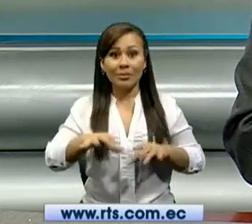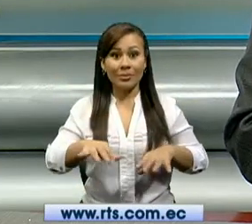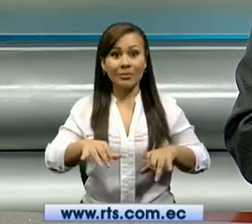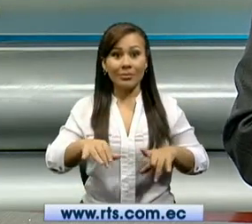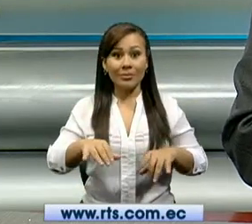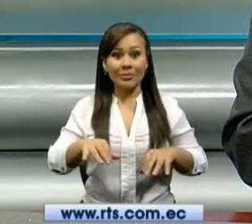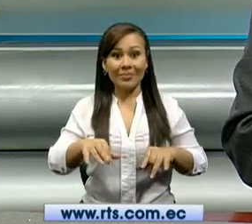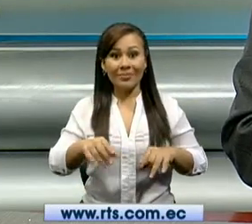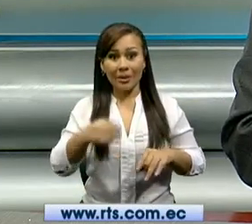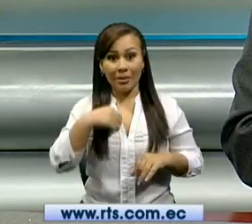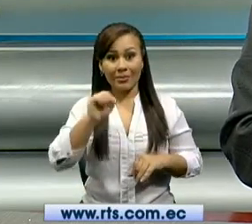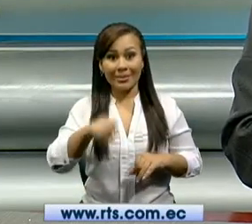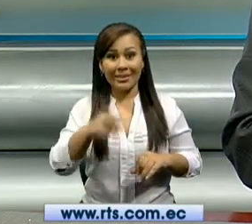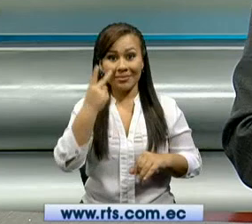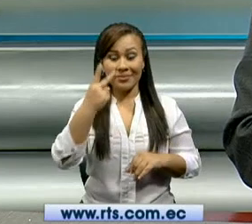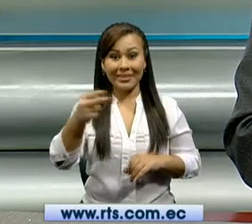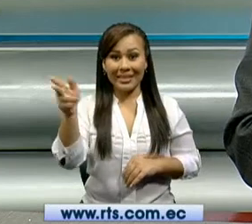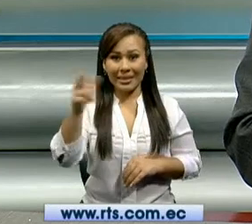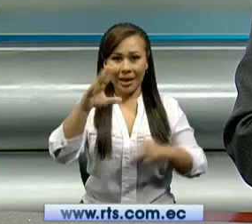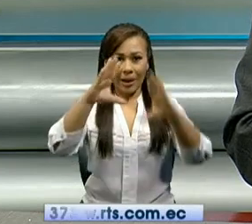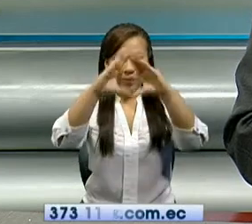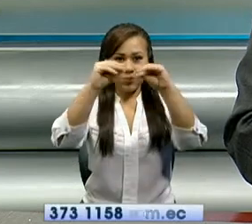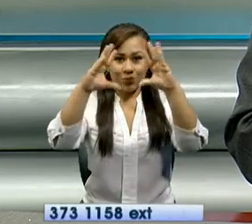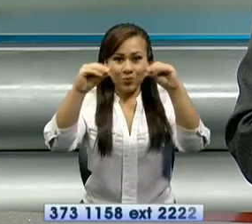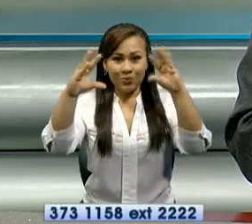están. Hola.